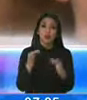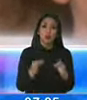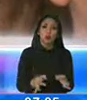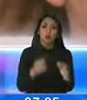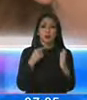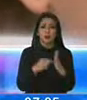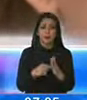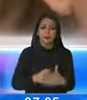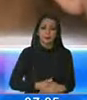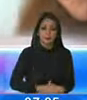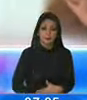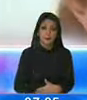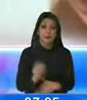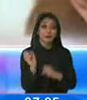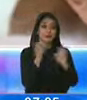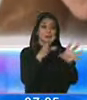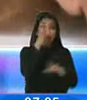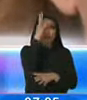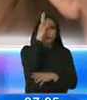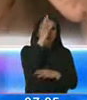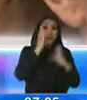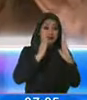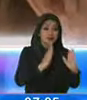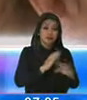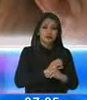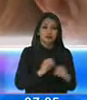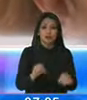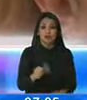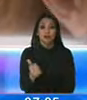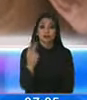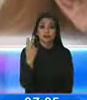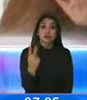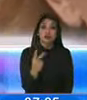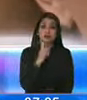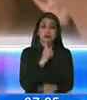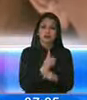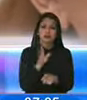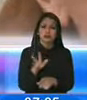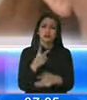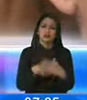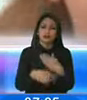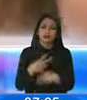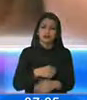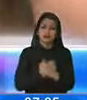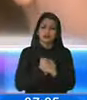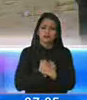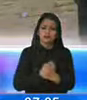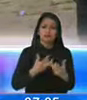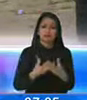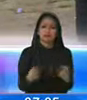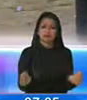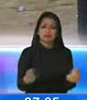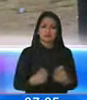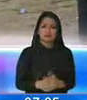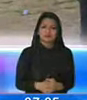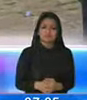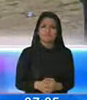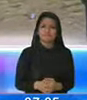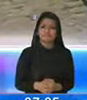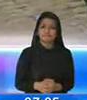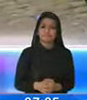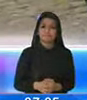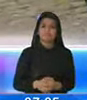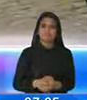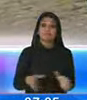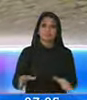parto y está en la maternidad y no estás con ella, las otras dos que son tu razón de ser no aparecen. Helen se ha aferrado a los